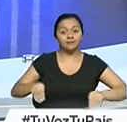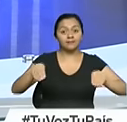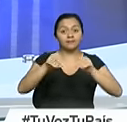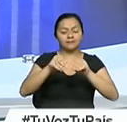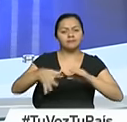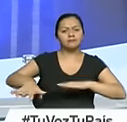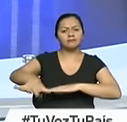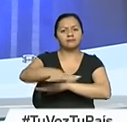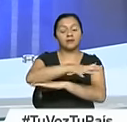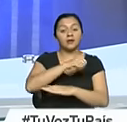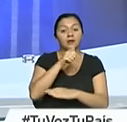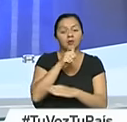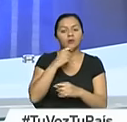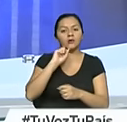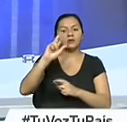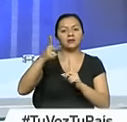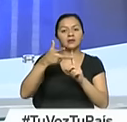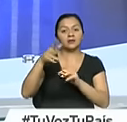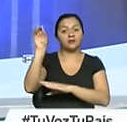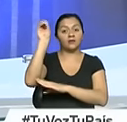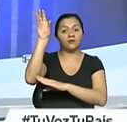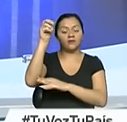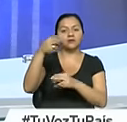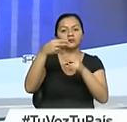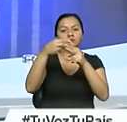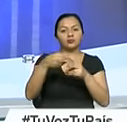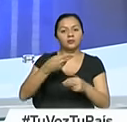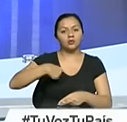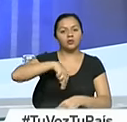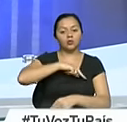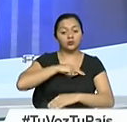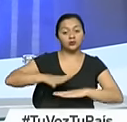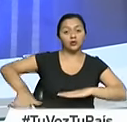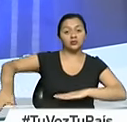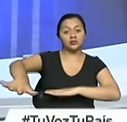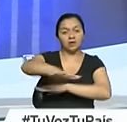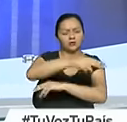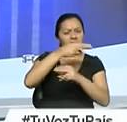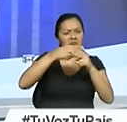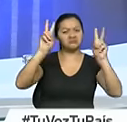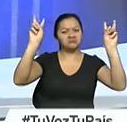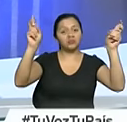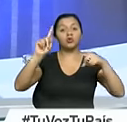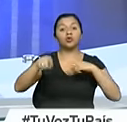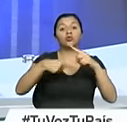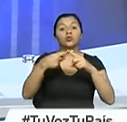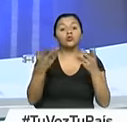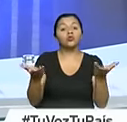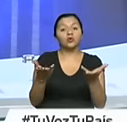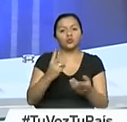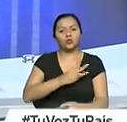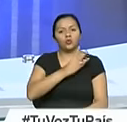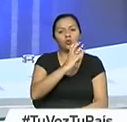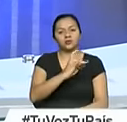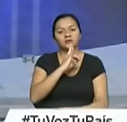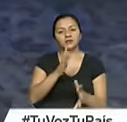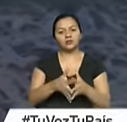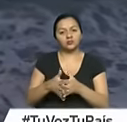marino del país en la tercera conferencia denominada Nuestro Océano, que se realizará en Washington, Estados